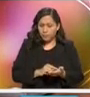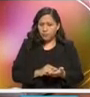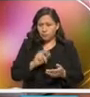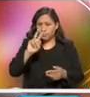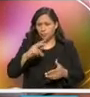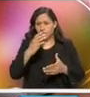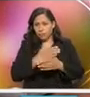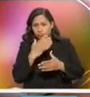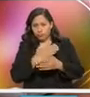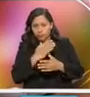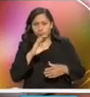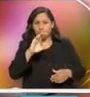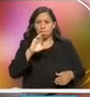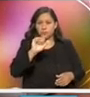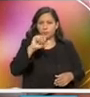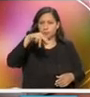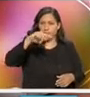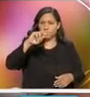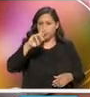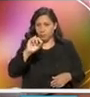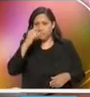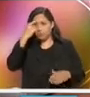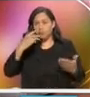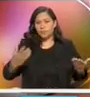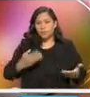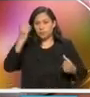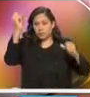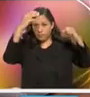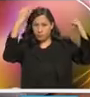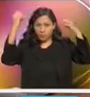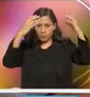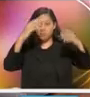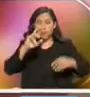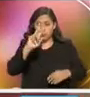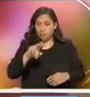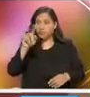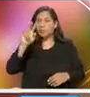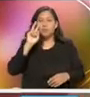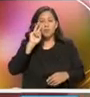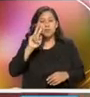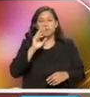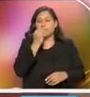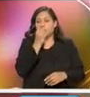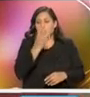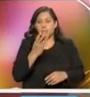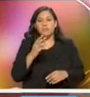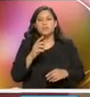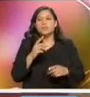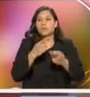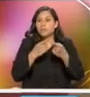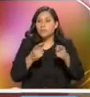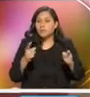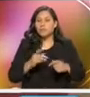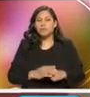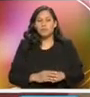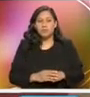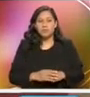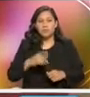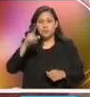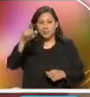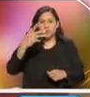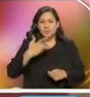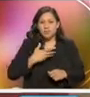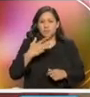antro. ¡Guau! ¡Es un antro! Es un antro, no dejen de verlo, es espectacular, es diferente. Okay. Tenemos como